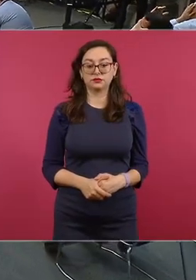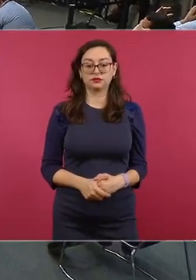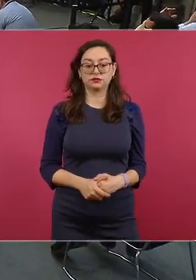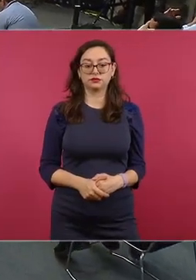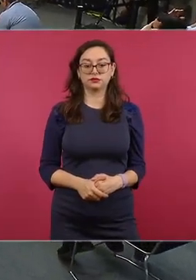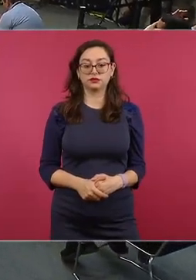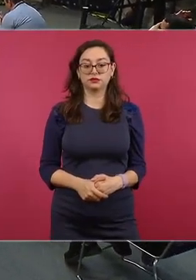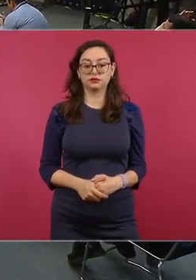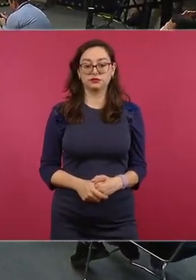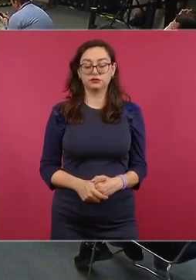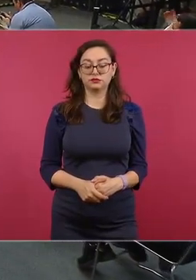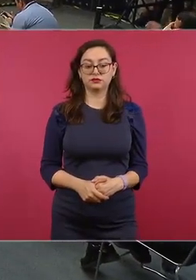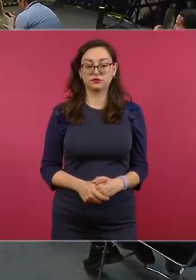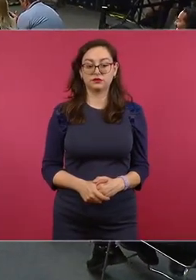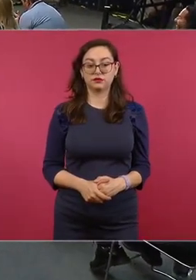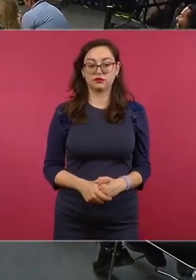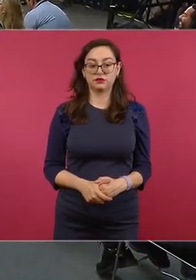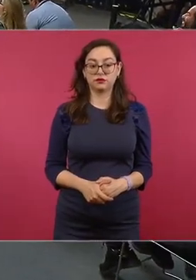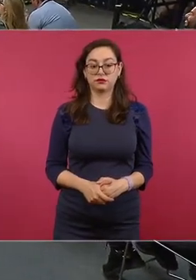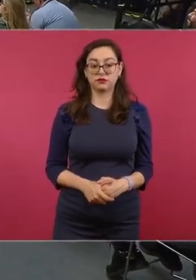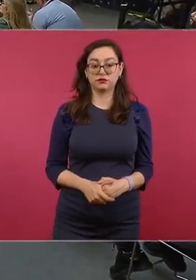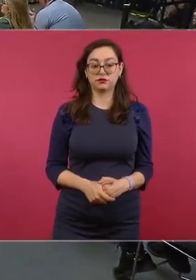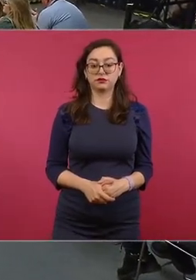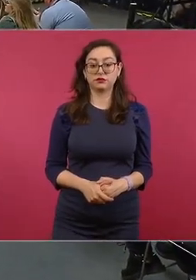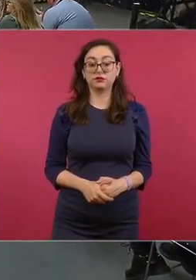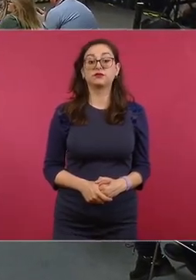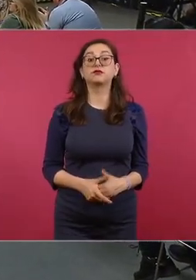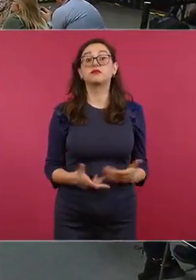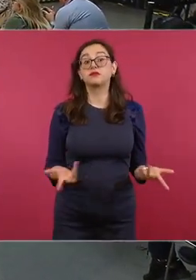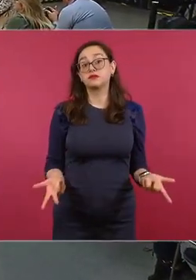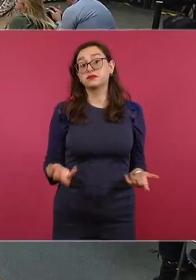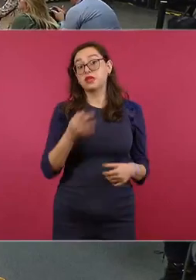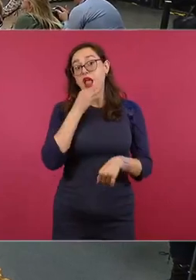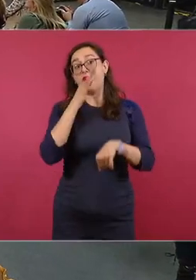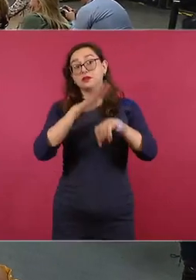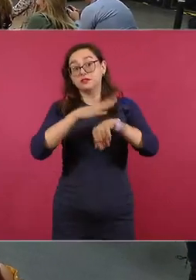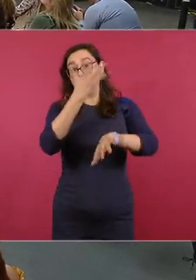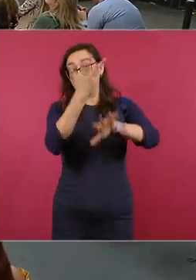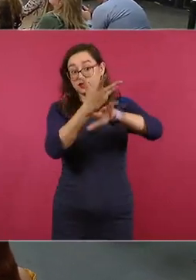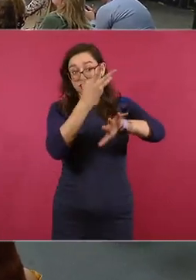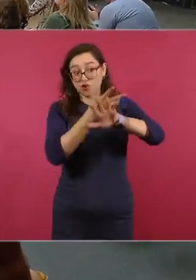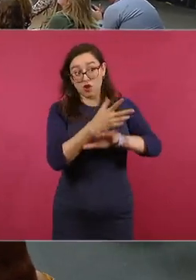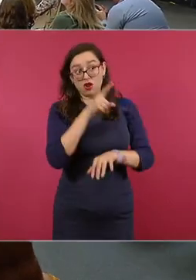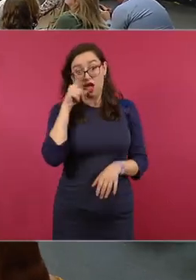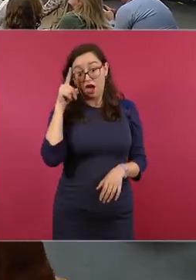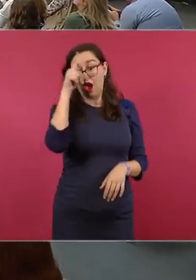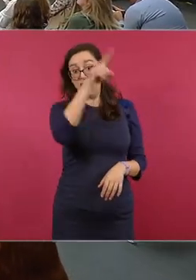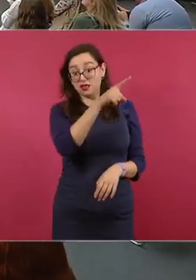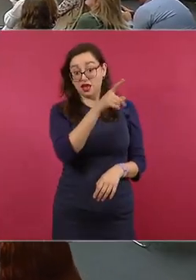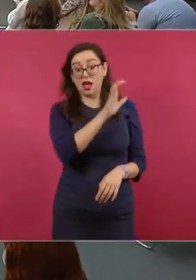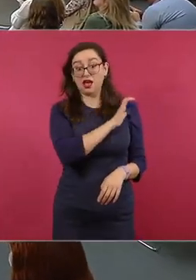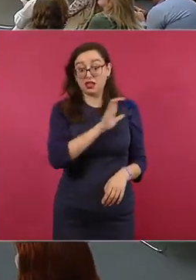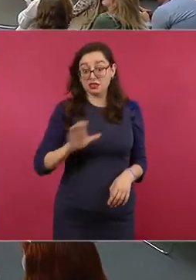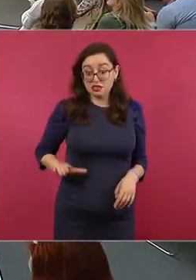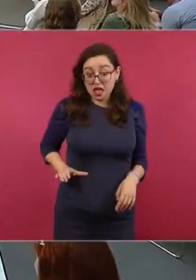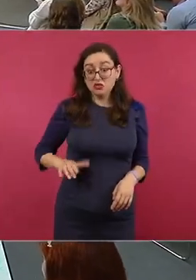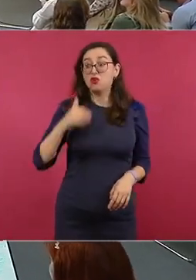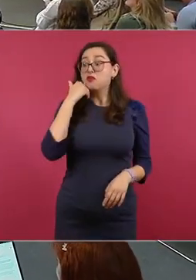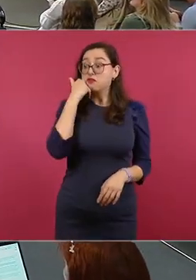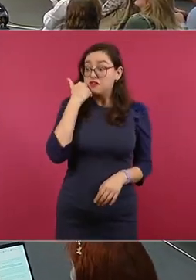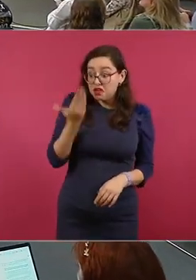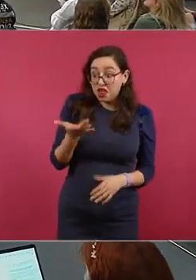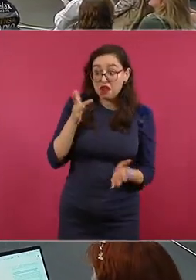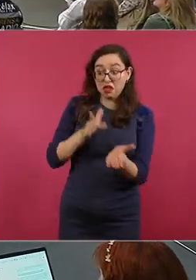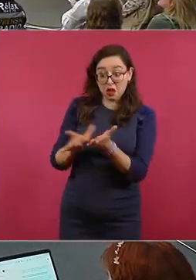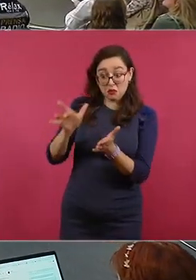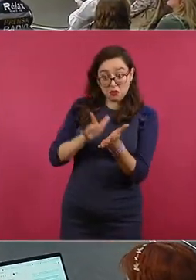hay candidatos que quieran cumplir con esto, no duden en votar por ellos,